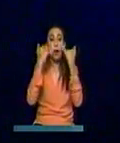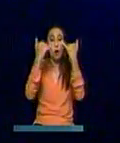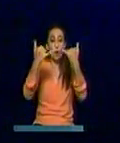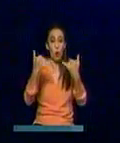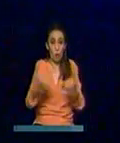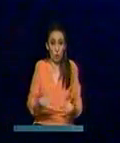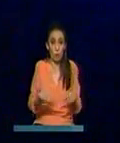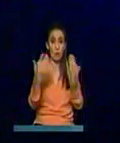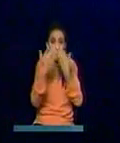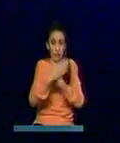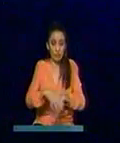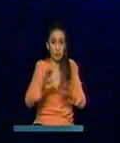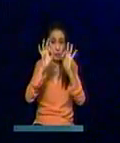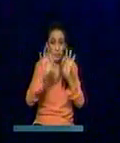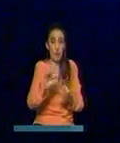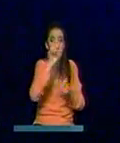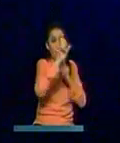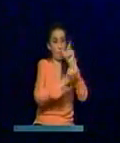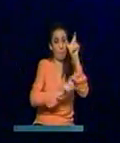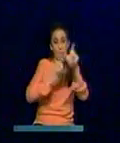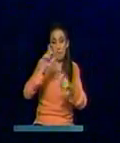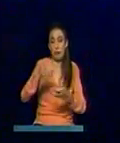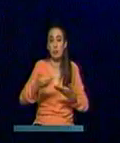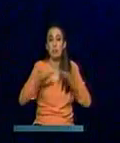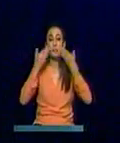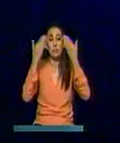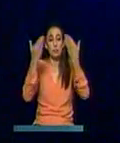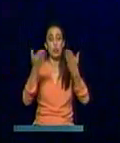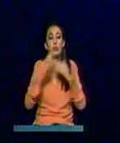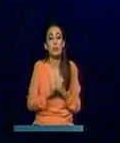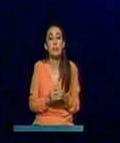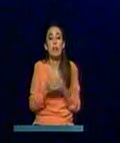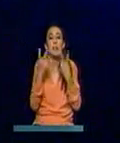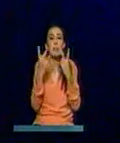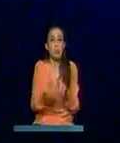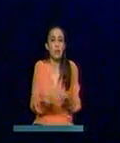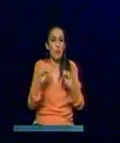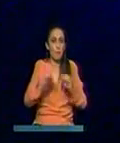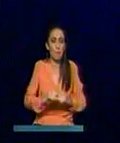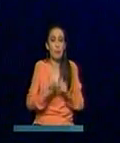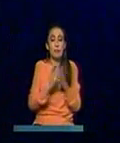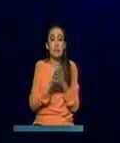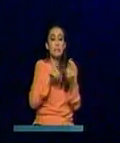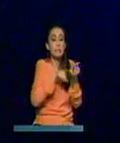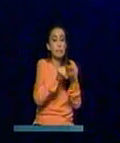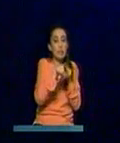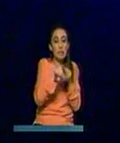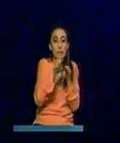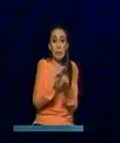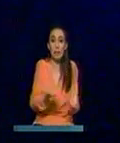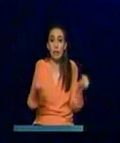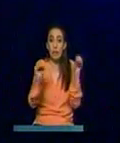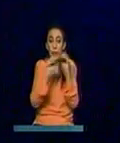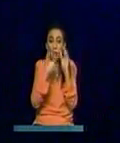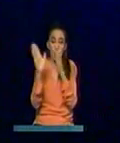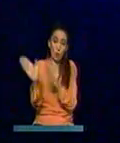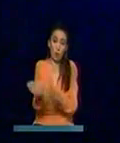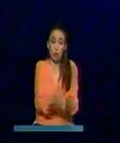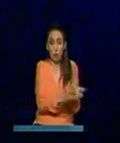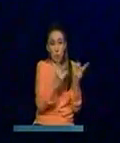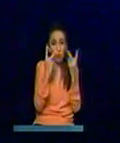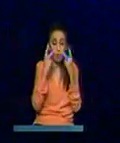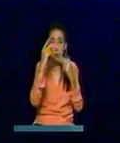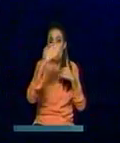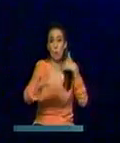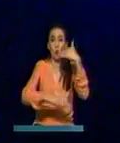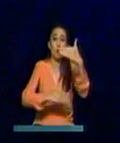justamente para esas personas necesitan direccionamiento. Dentro de también de nuestra competencia del Ministerio de la Producción, podemos ofrecer